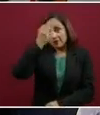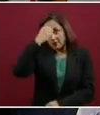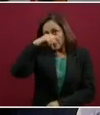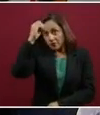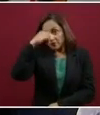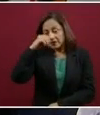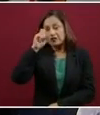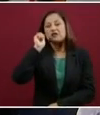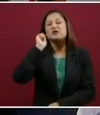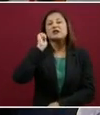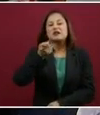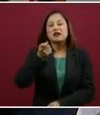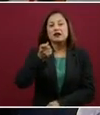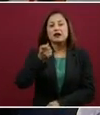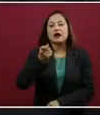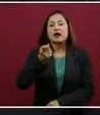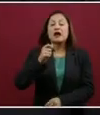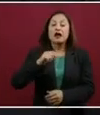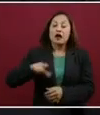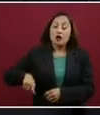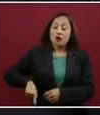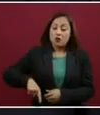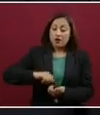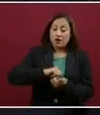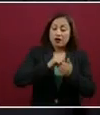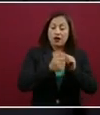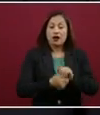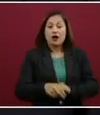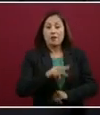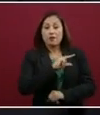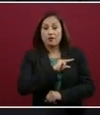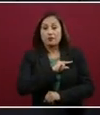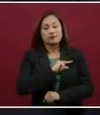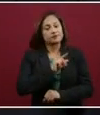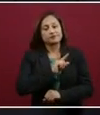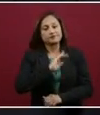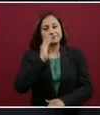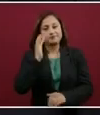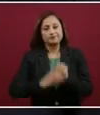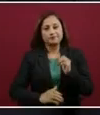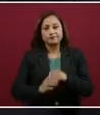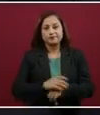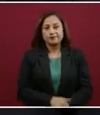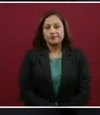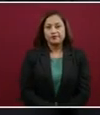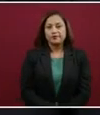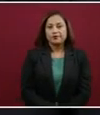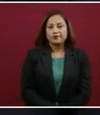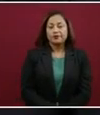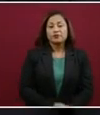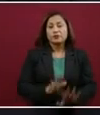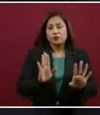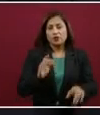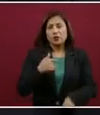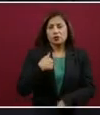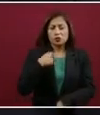terminar con las privatizaciones. Y yo creo que la gente está